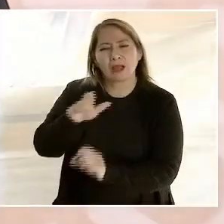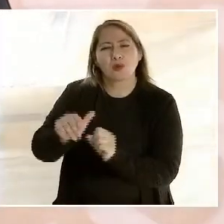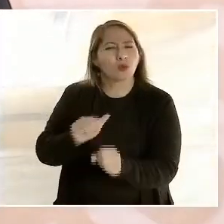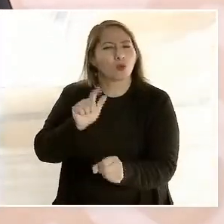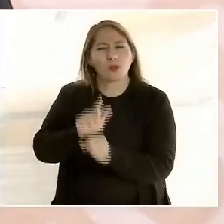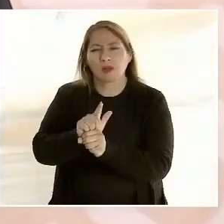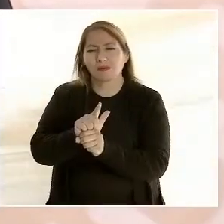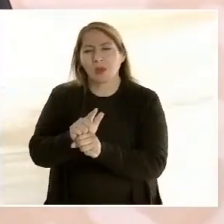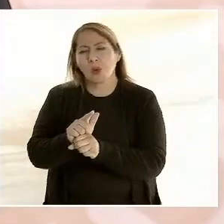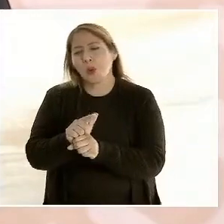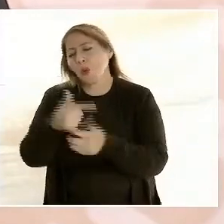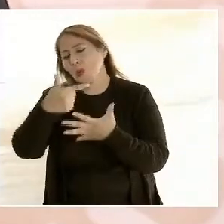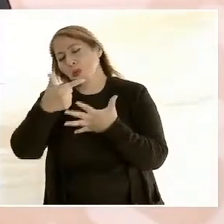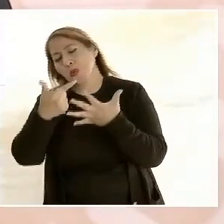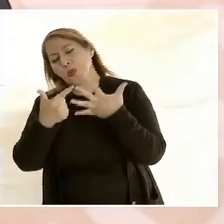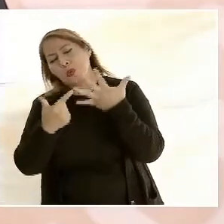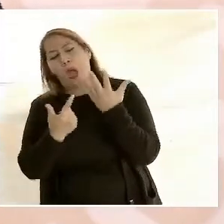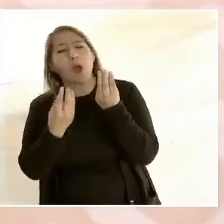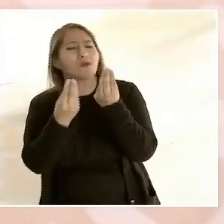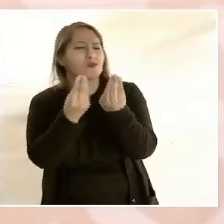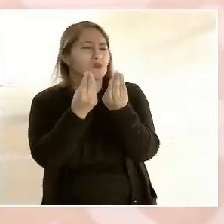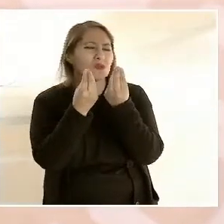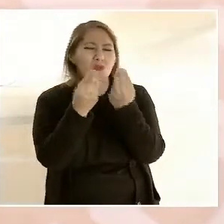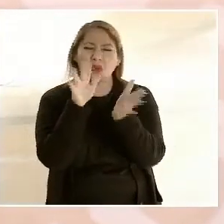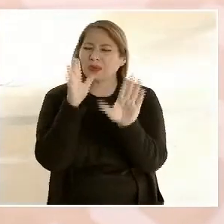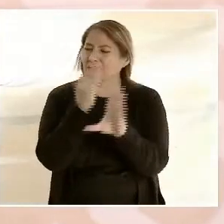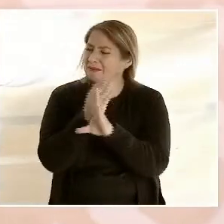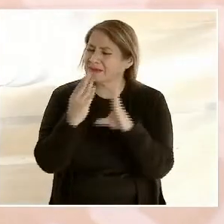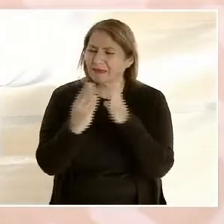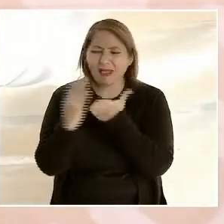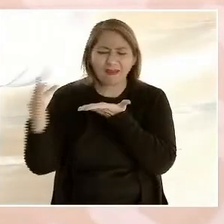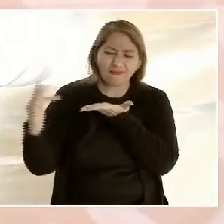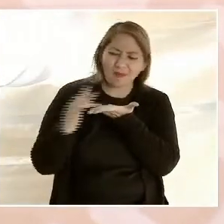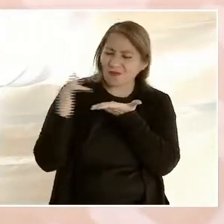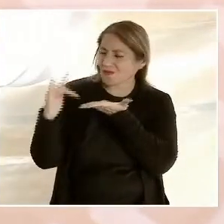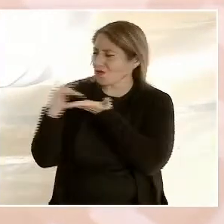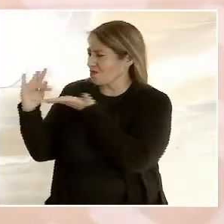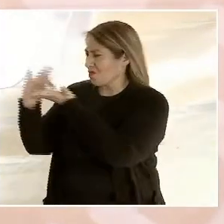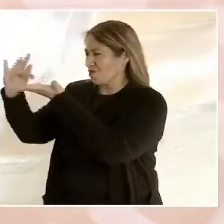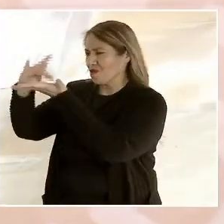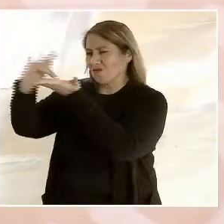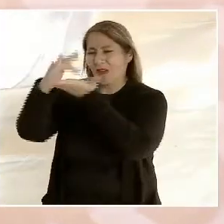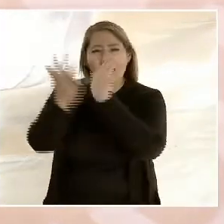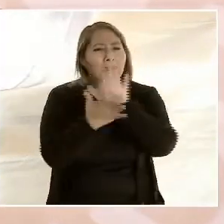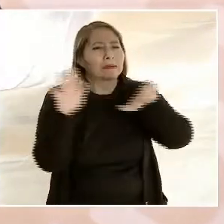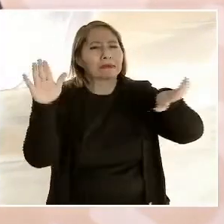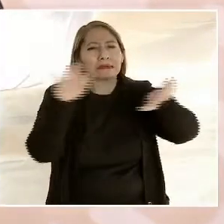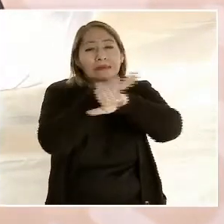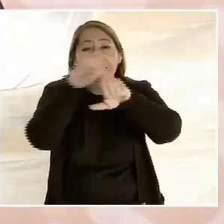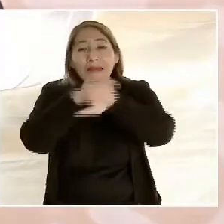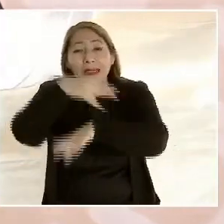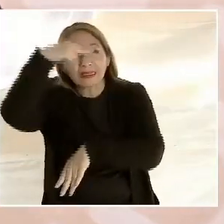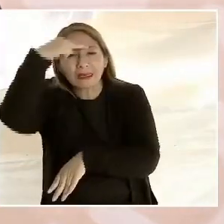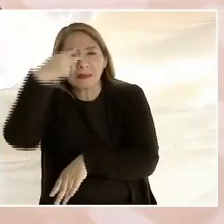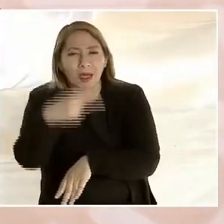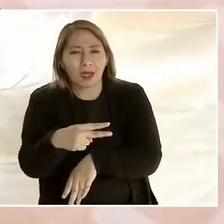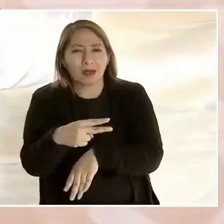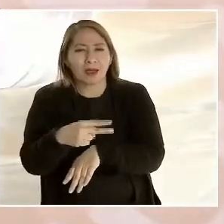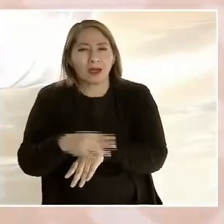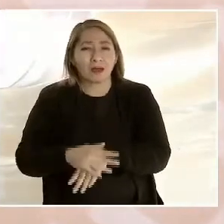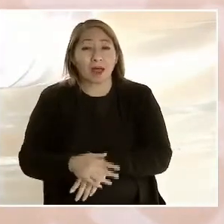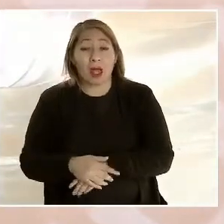fin, el apoyo a las Fuerzas Armadas en la transformación de México ha sido,